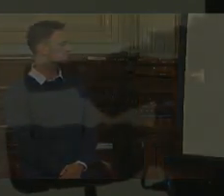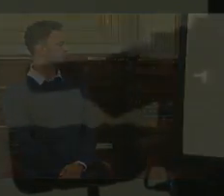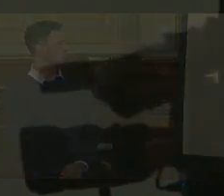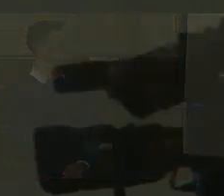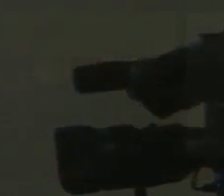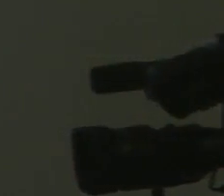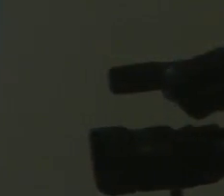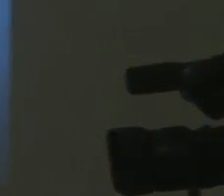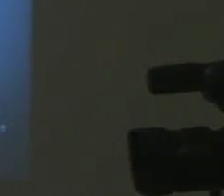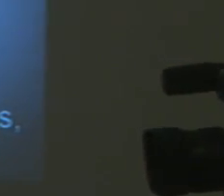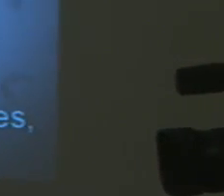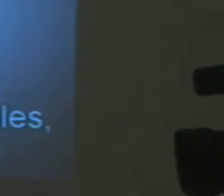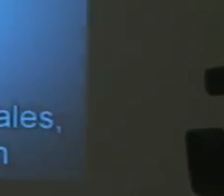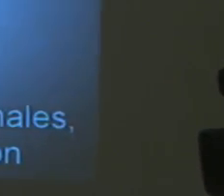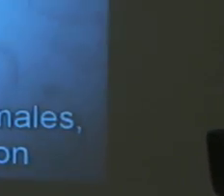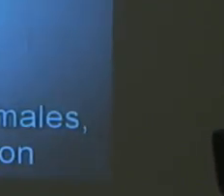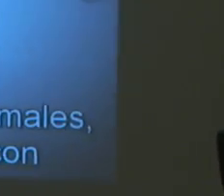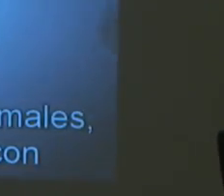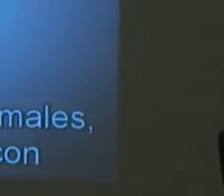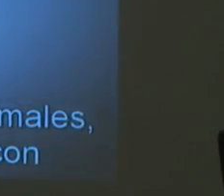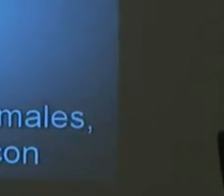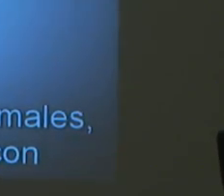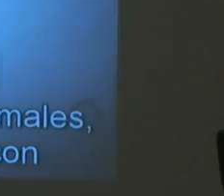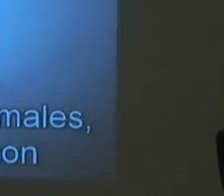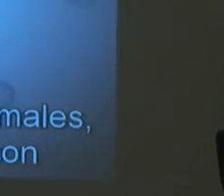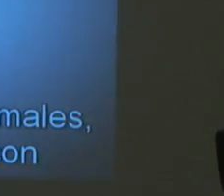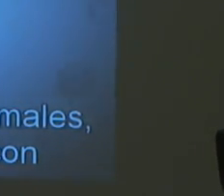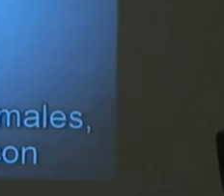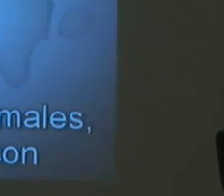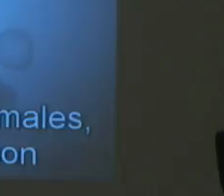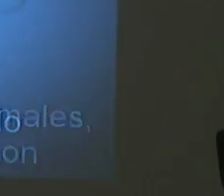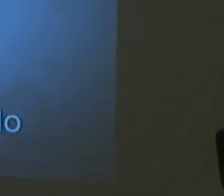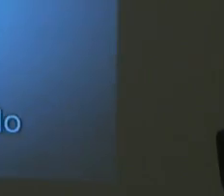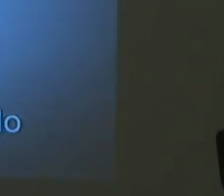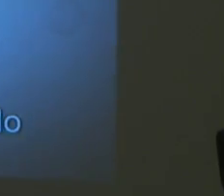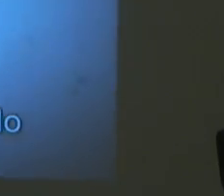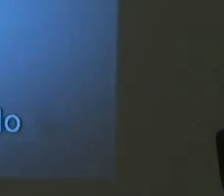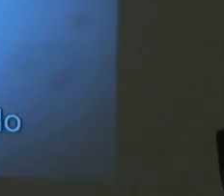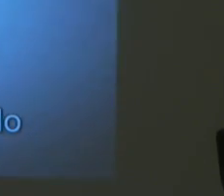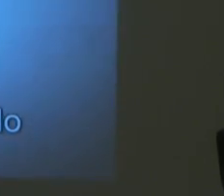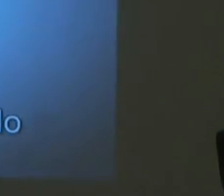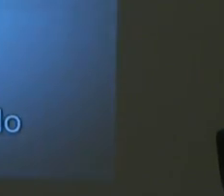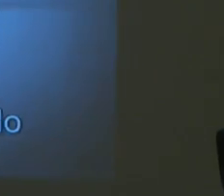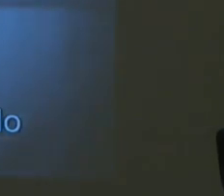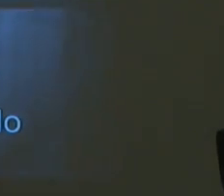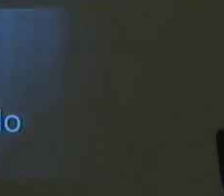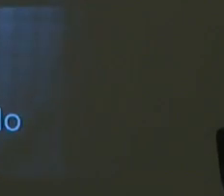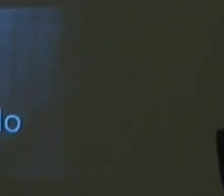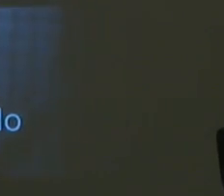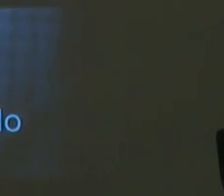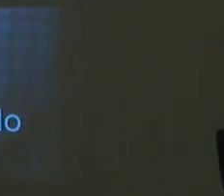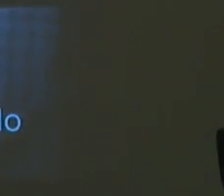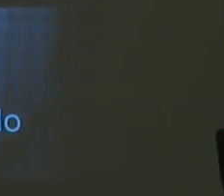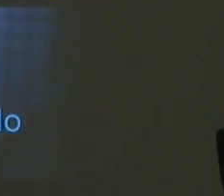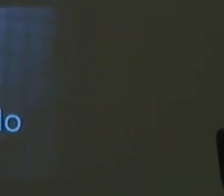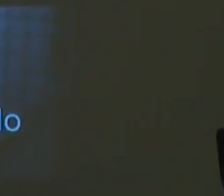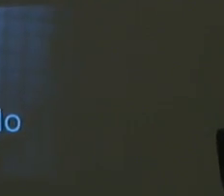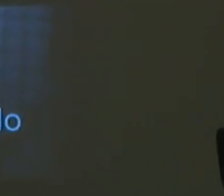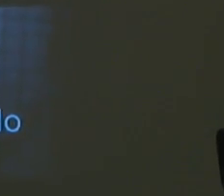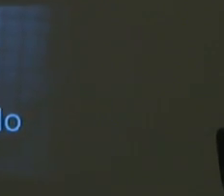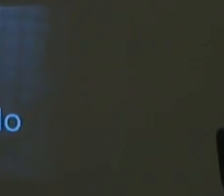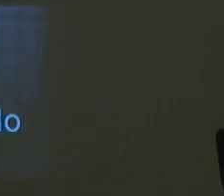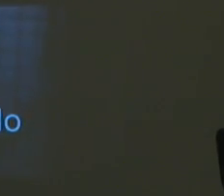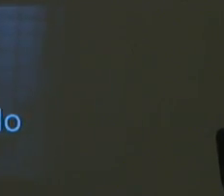así los ciudadanos supuestamente normales se desentendieron de las personas con discapacidad y continuaron construyendo un mundo excluyente